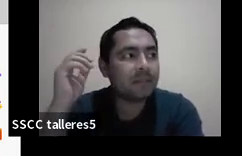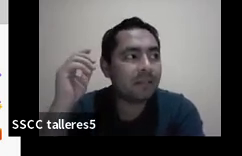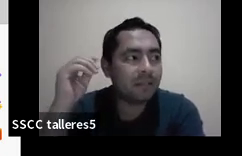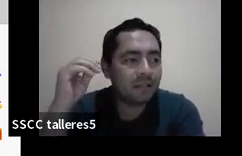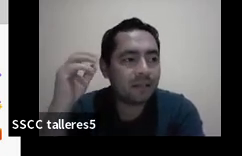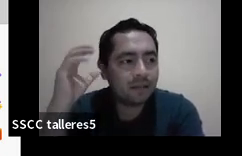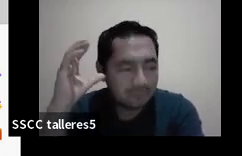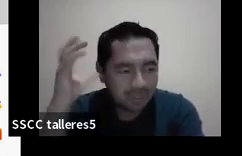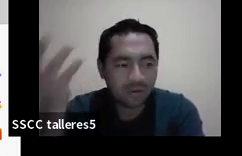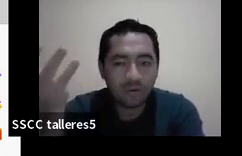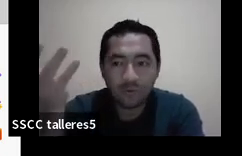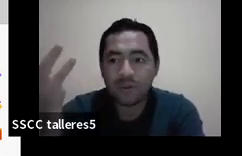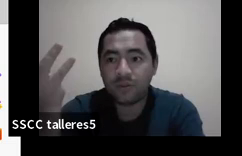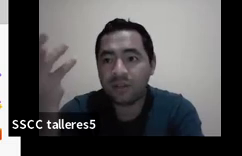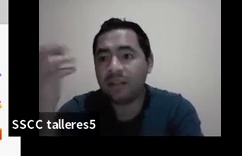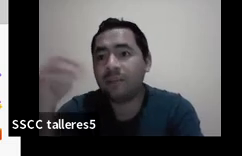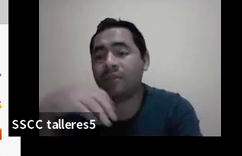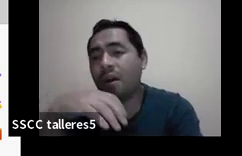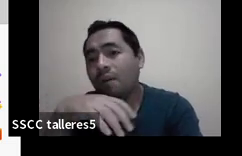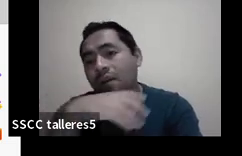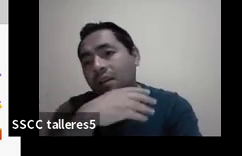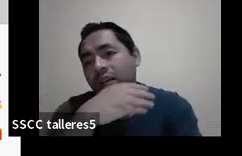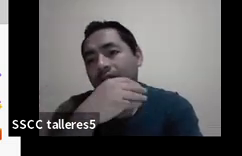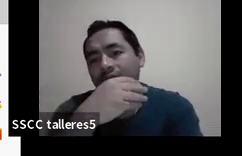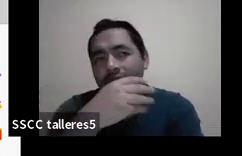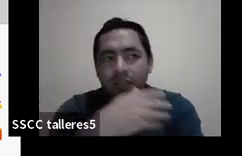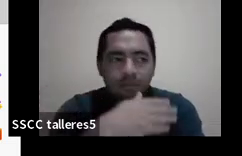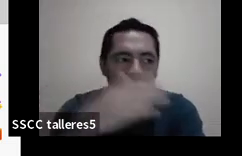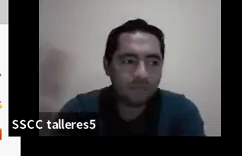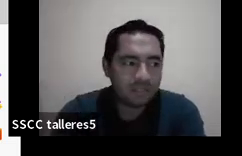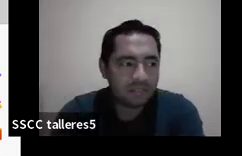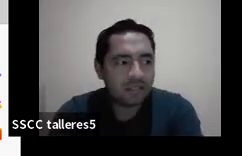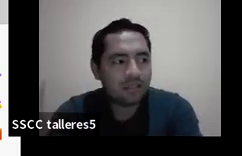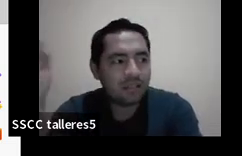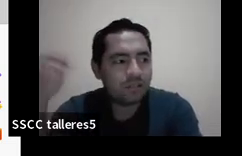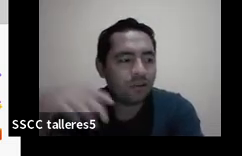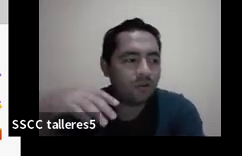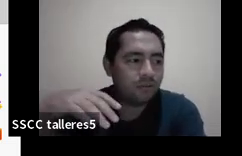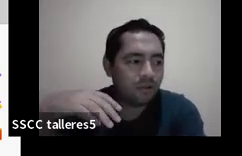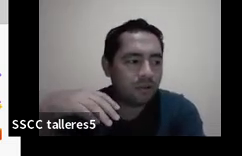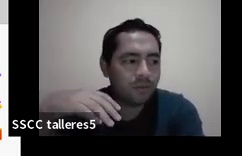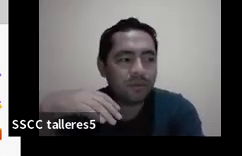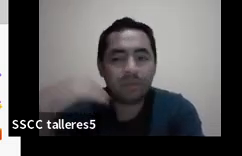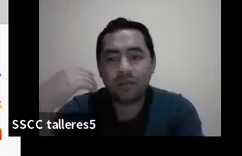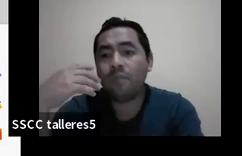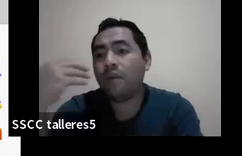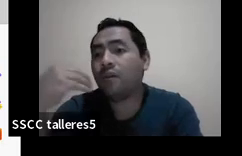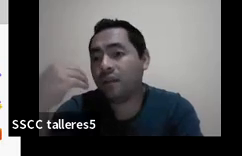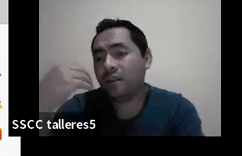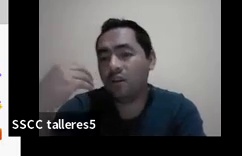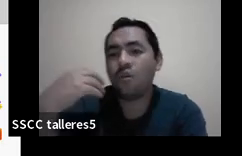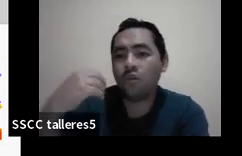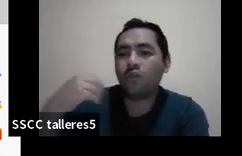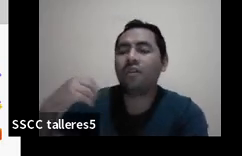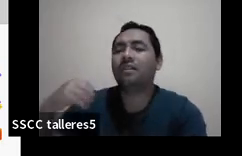Entonces, ya con información que tenemos ahora, o sea, está de hecho y absolutamente